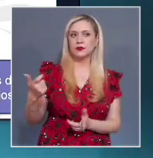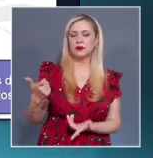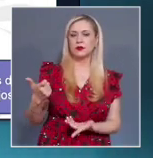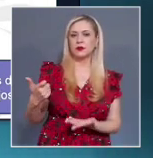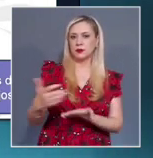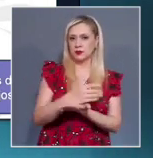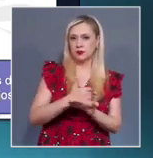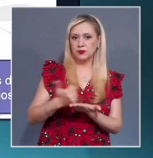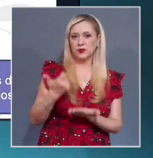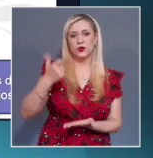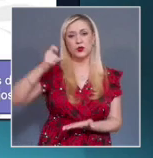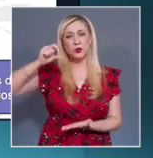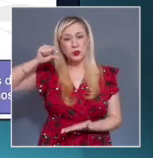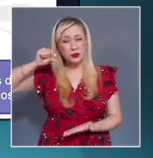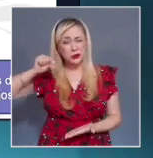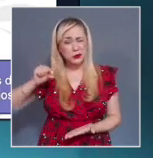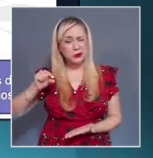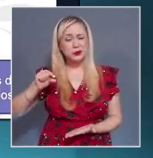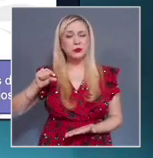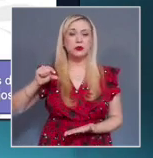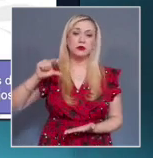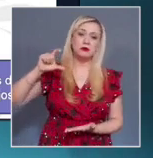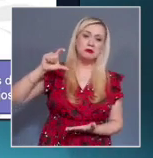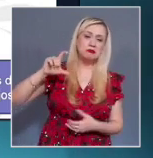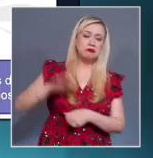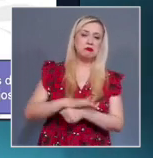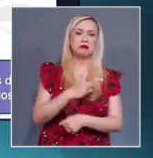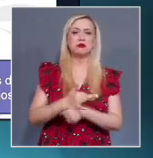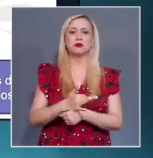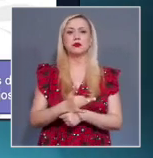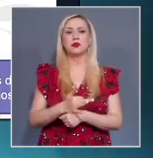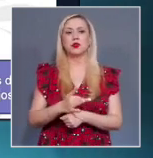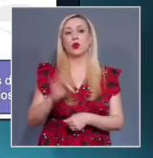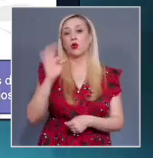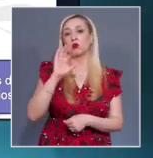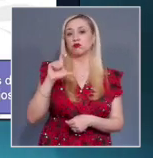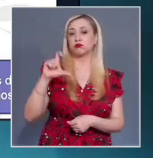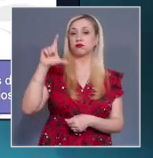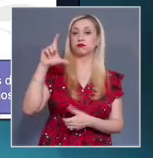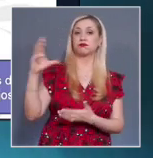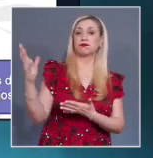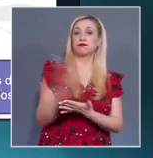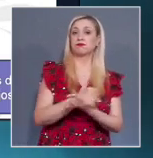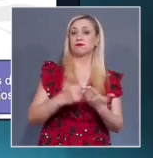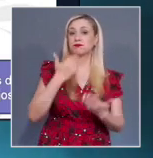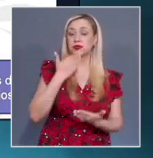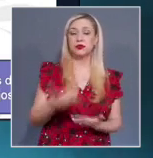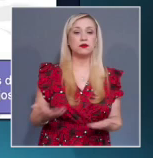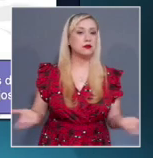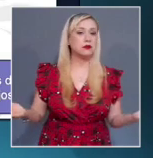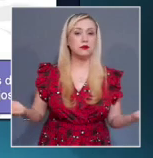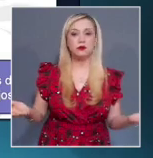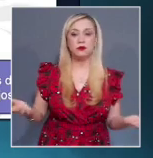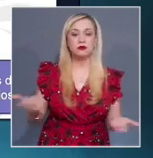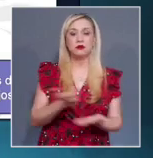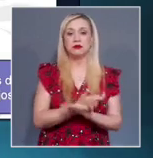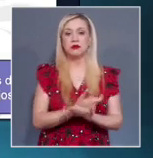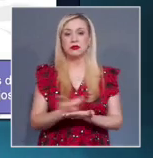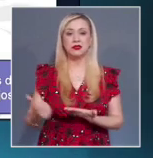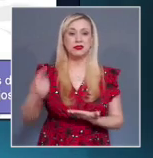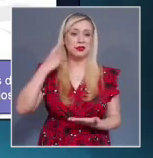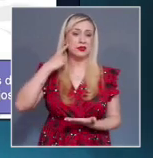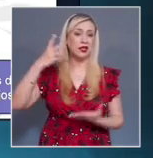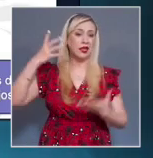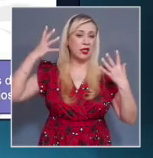si la precariedad es parte de la vida o si son campeones de salarios bajos. Y perdón, no queremos hablar mal de nadie, pero ya estuvo. La productividad